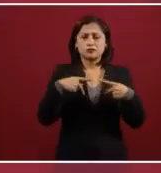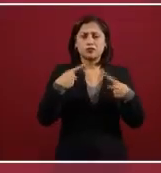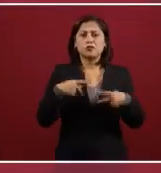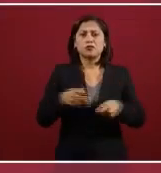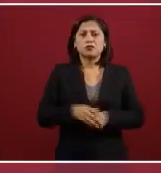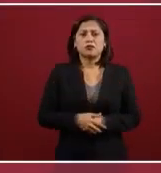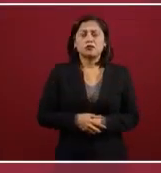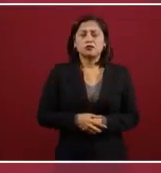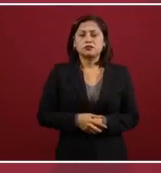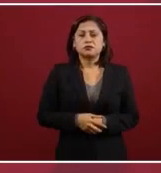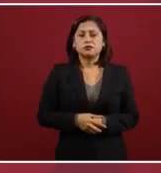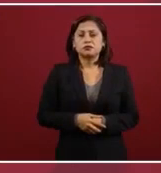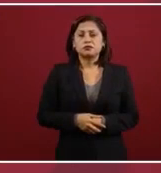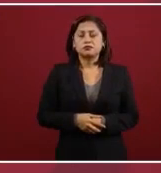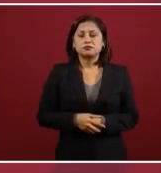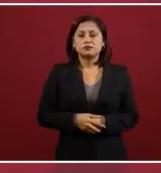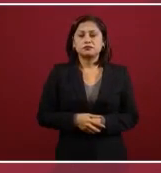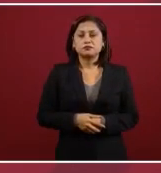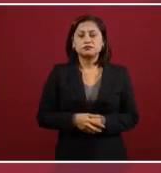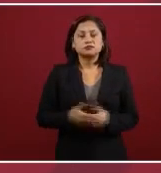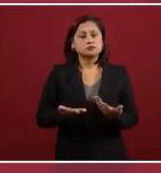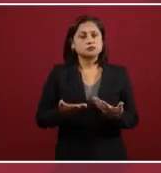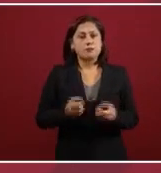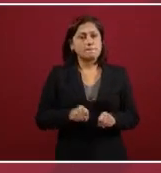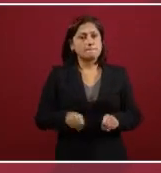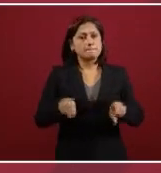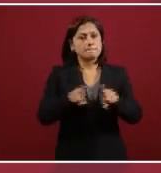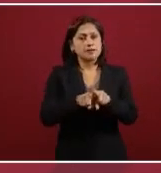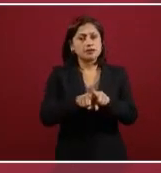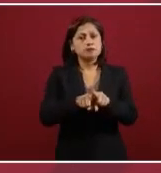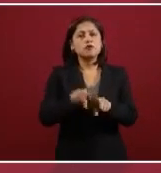como existe el agrupamiento liberal,